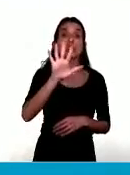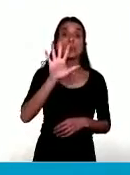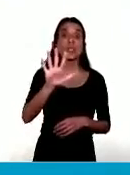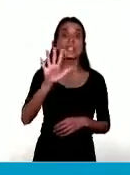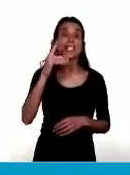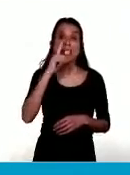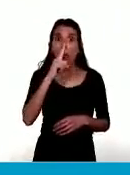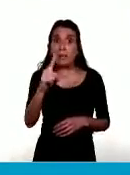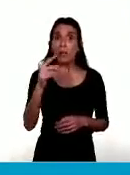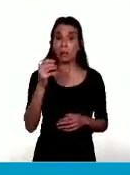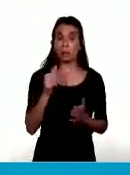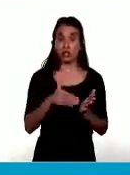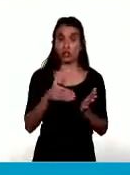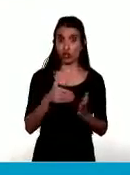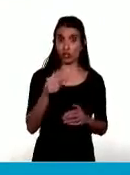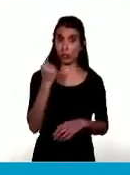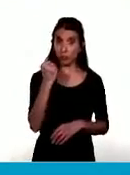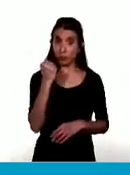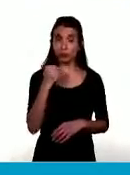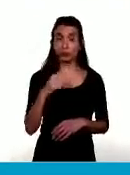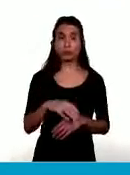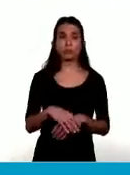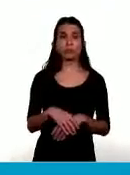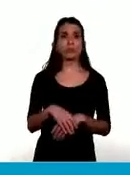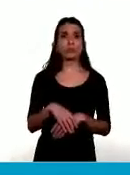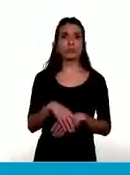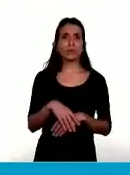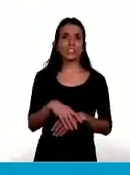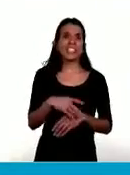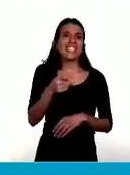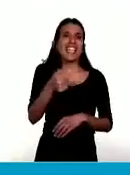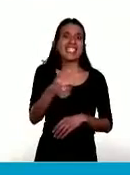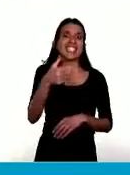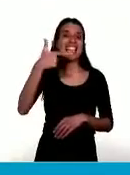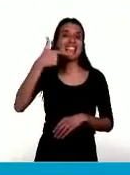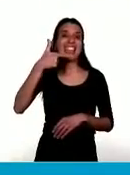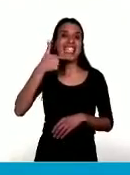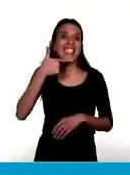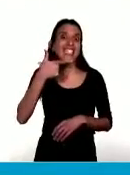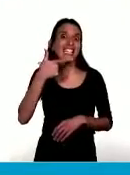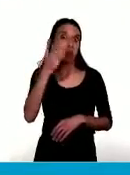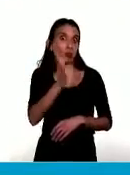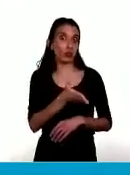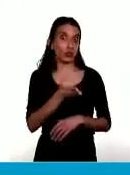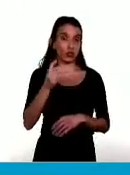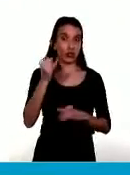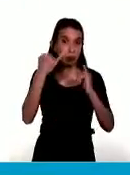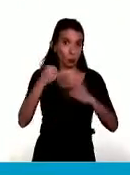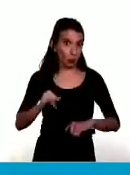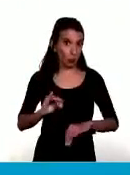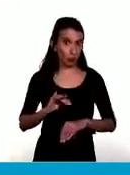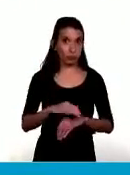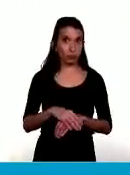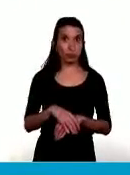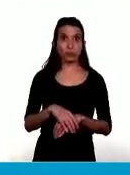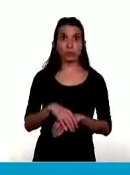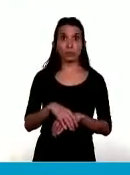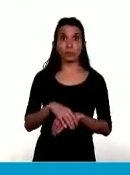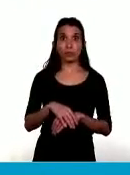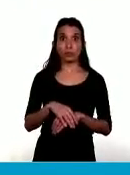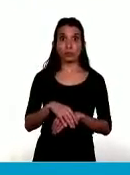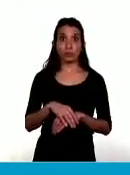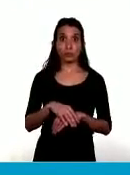millones. ¿Eso qué representaba? Un 17% del presupuesto. Dije antes, primer año